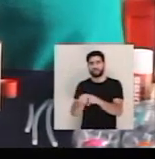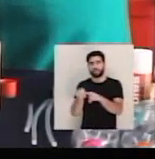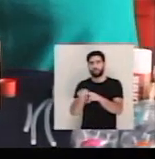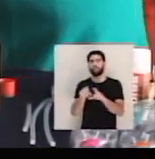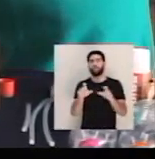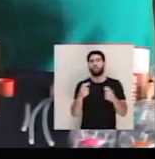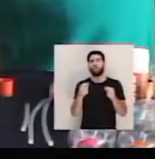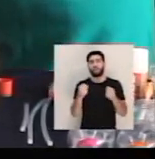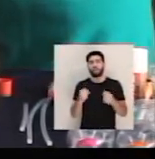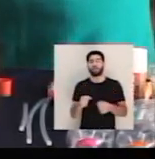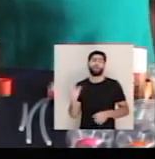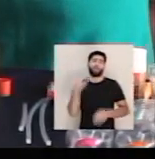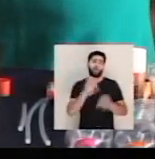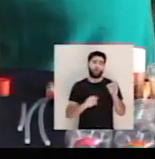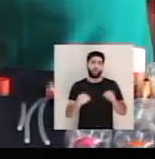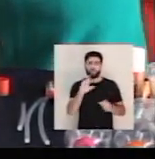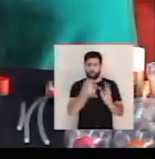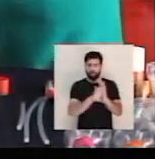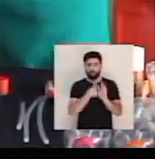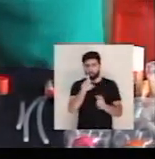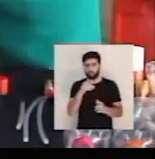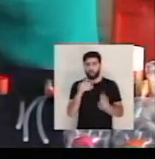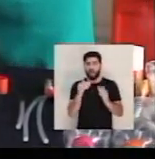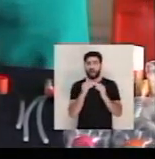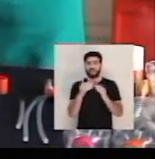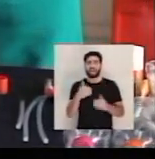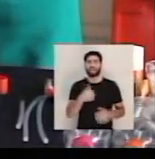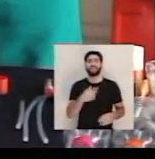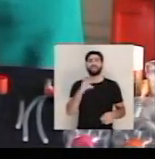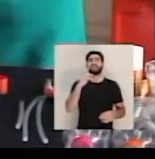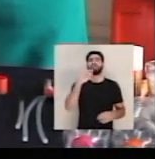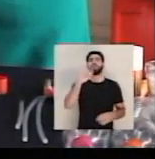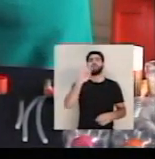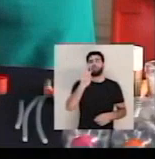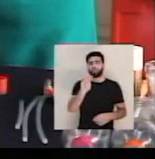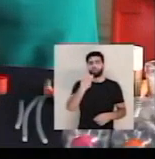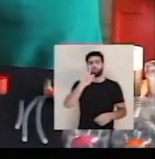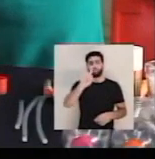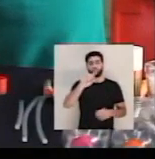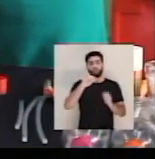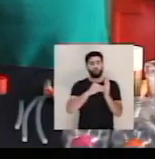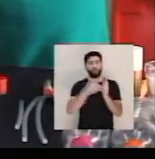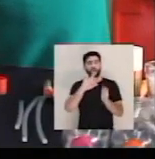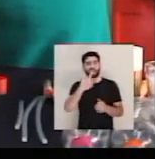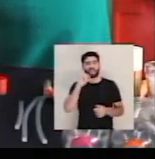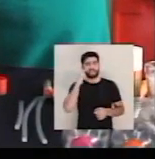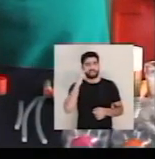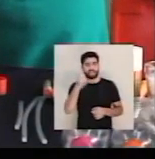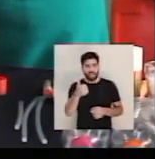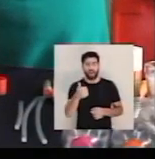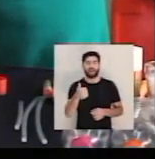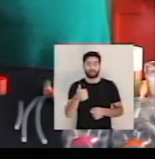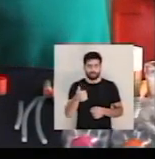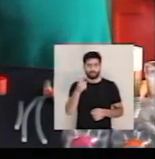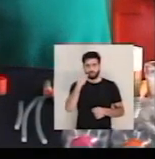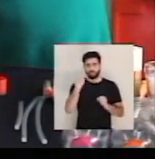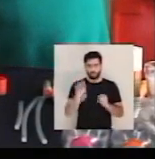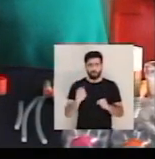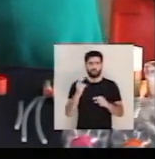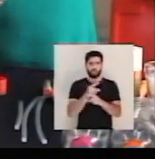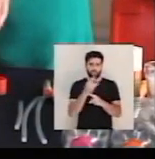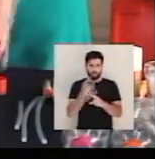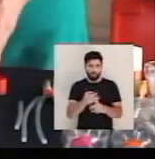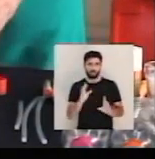Pueden utilizar también yuquilla, si ustedes tienen yuquilla en casa. Entonces la vamos a forrar. Recuérdense que el material de